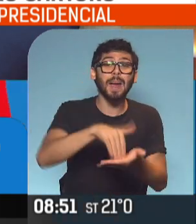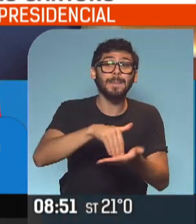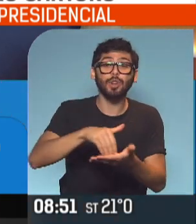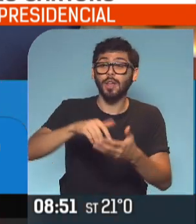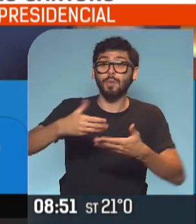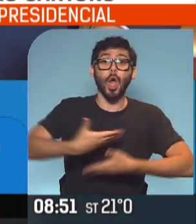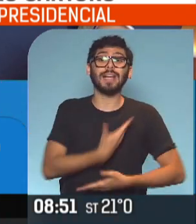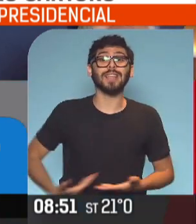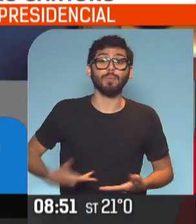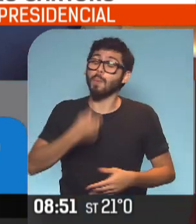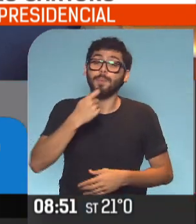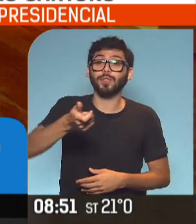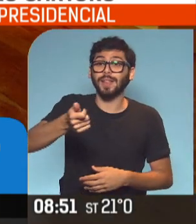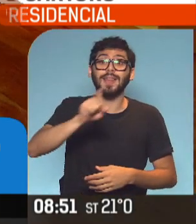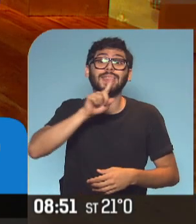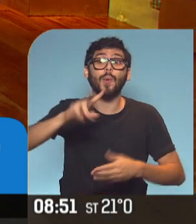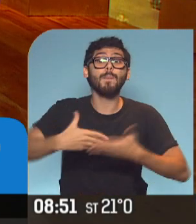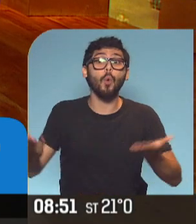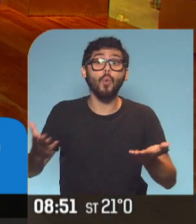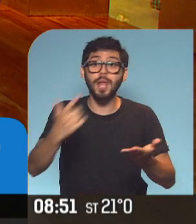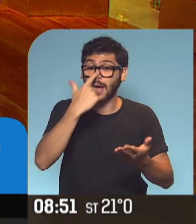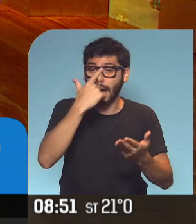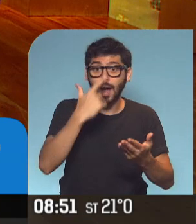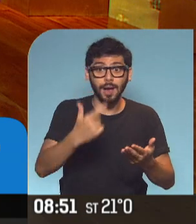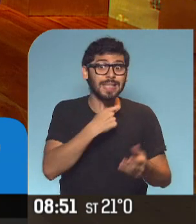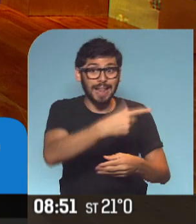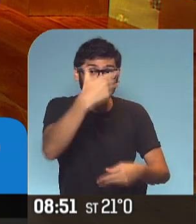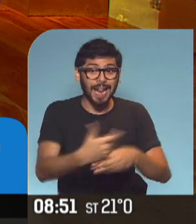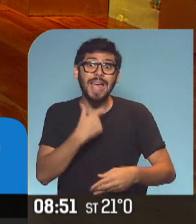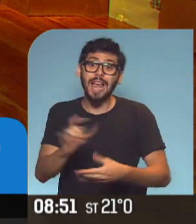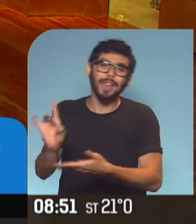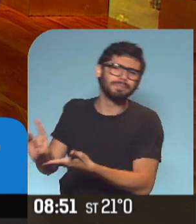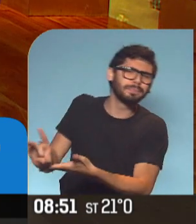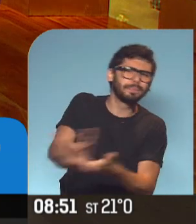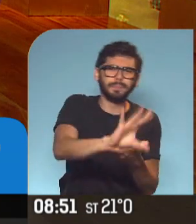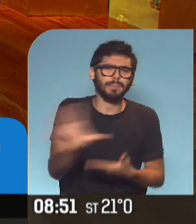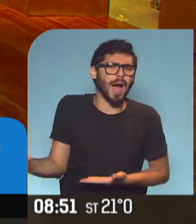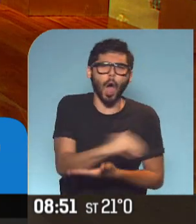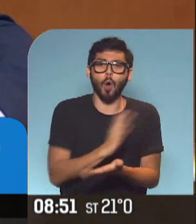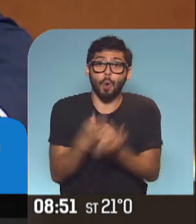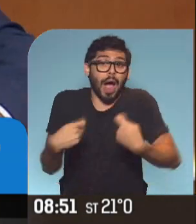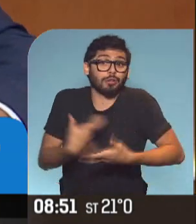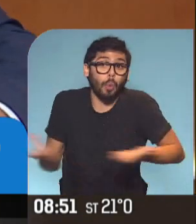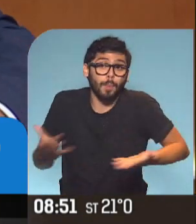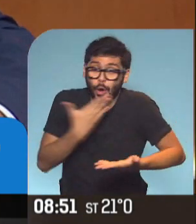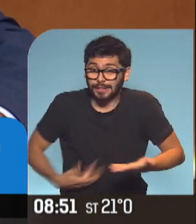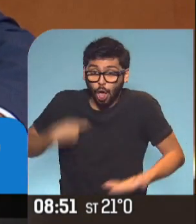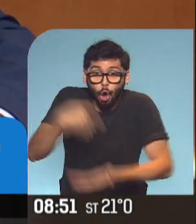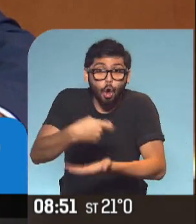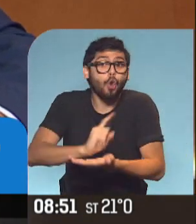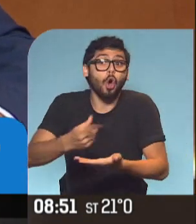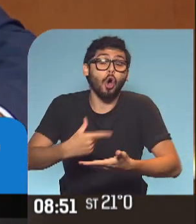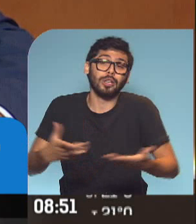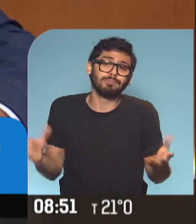cerrará el 7 o la televisión pública que era lo que querían hacer bueno exactamente qué era lo que querían hacer lo que estaban antes